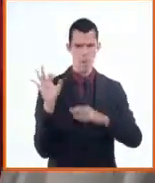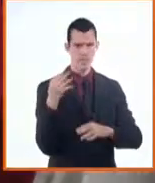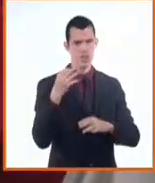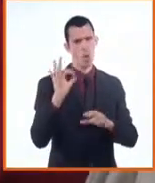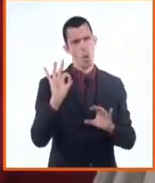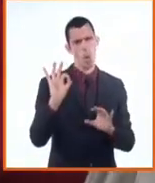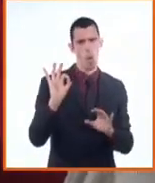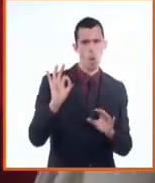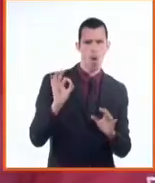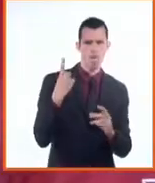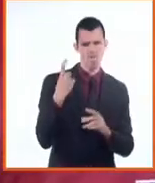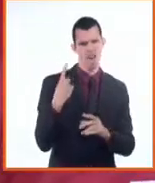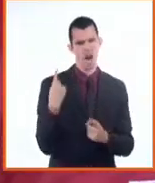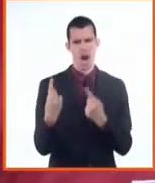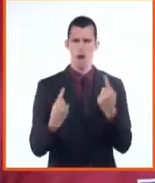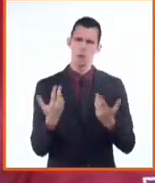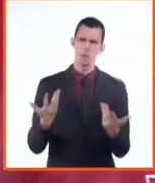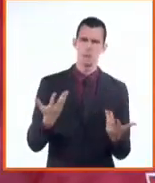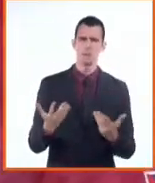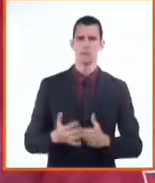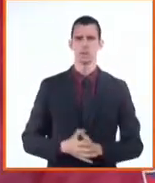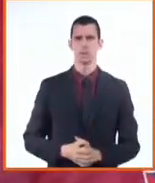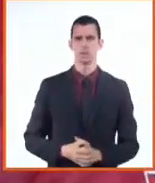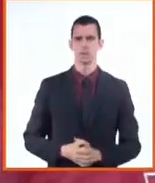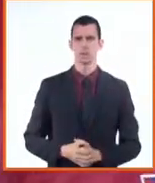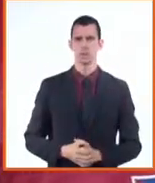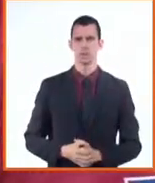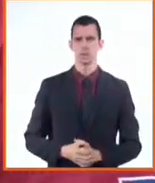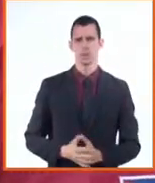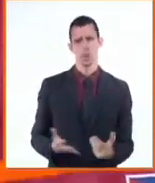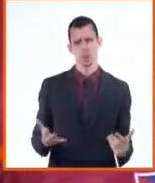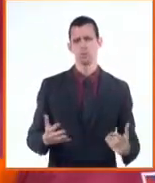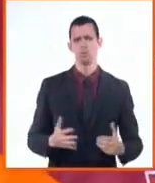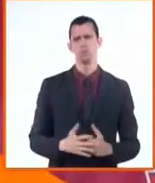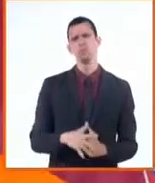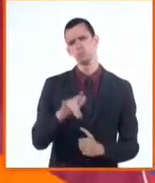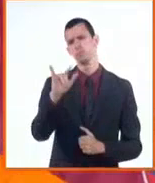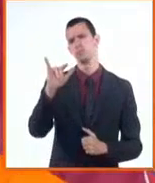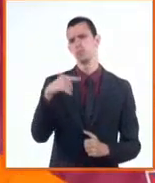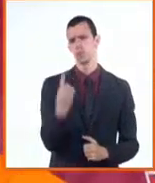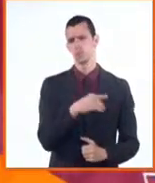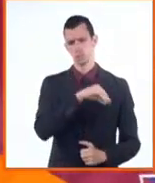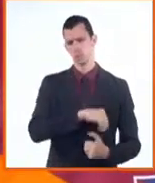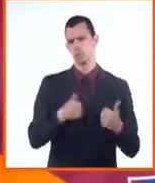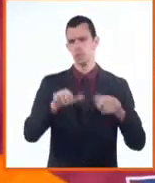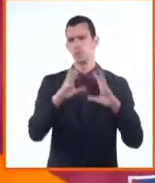que es muy satisfecho creo que sí cumplimos con lo con lo que queríamos